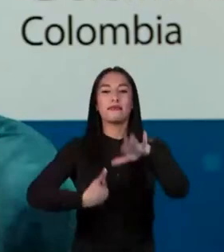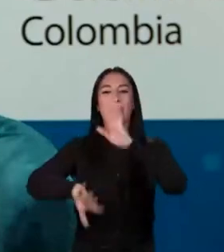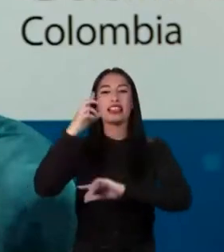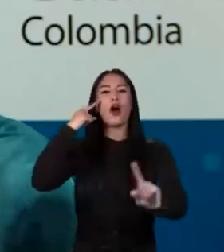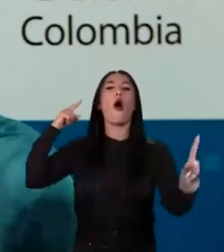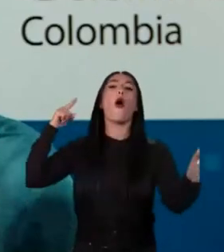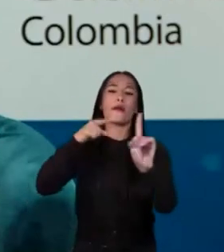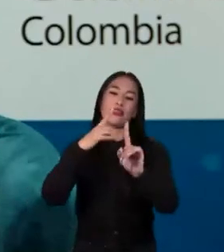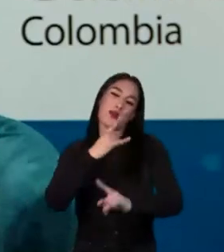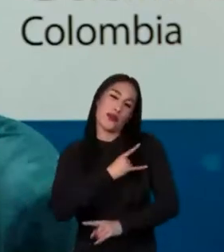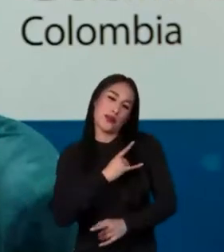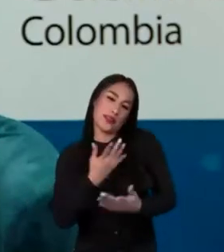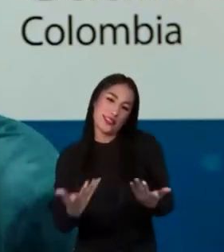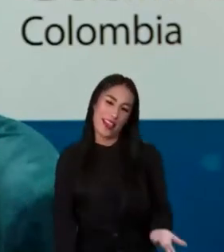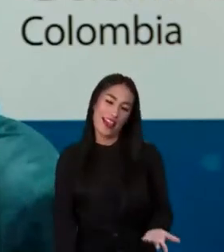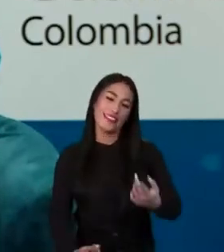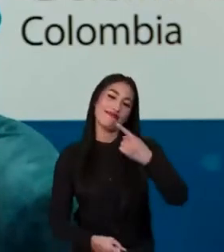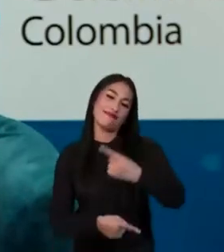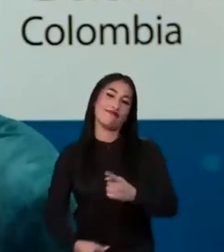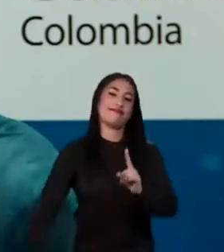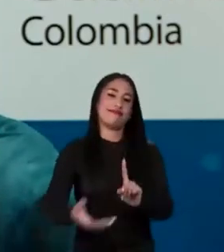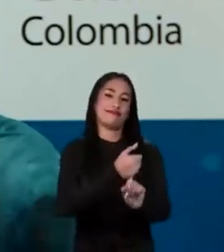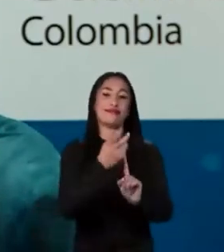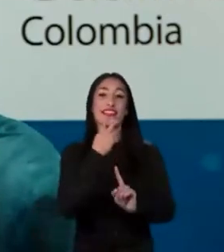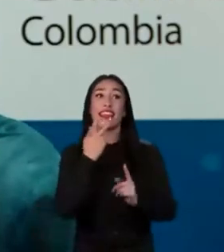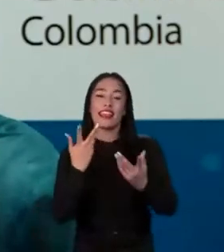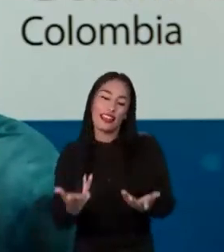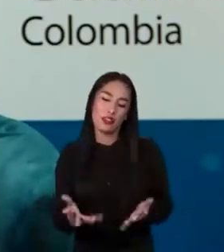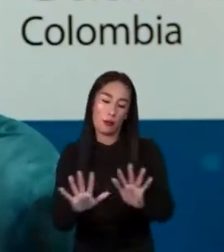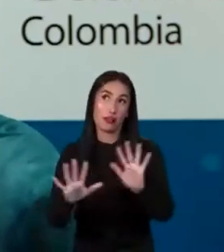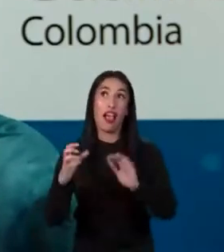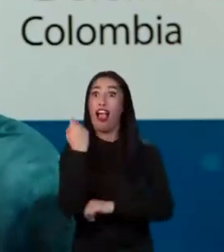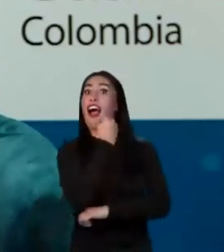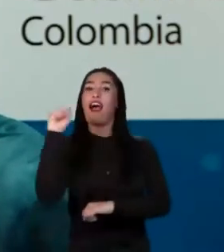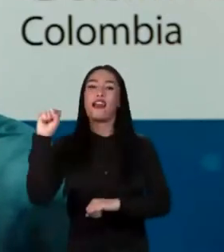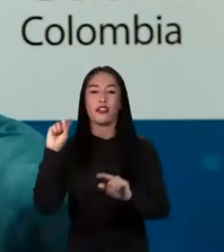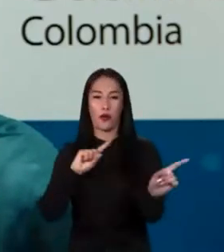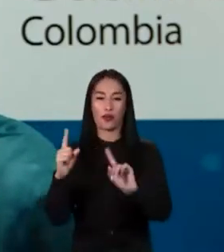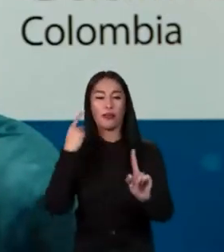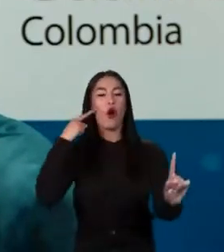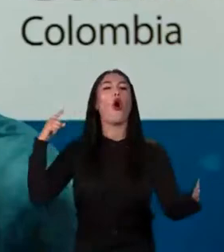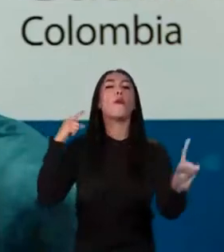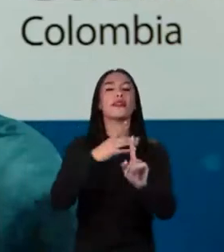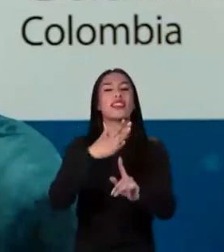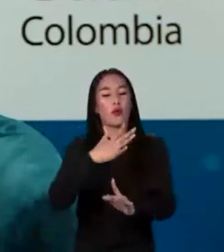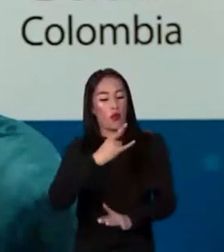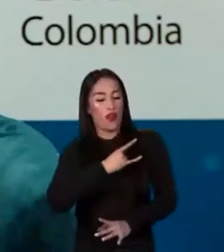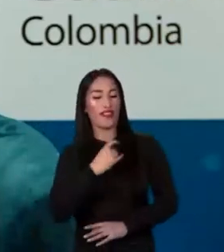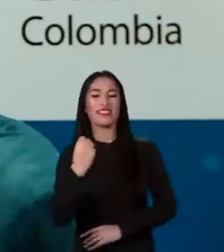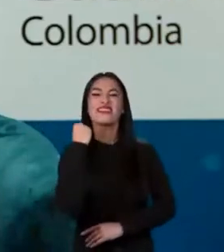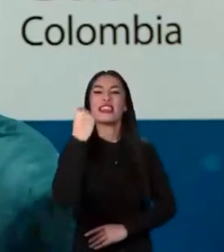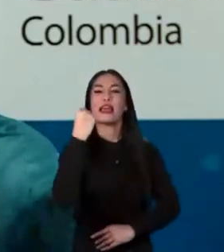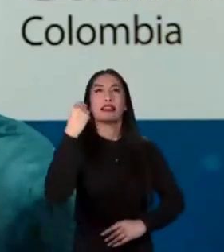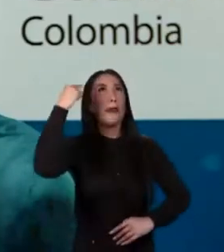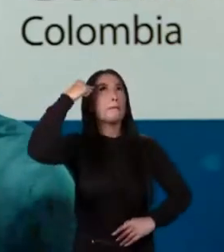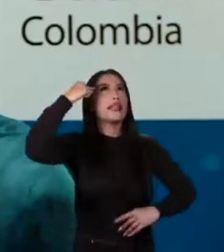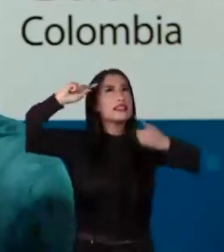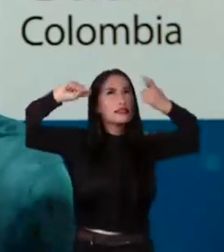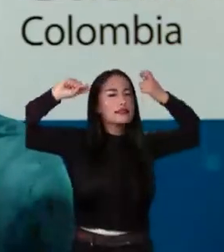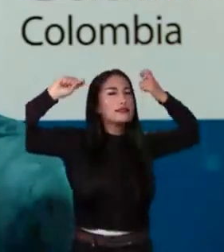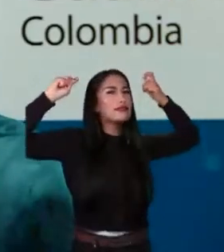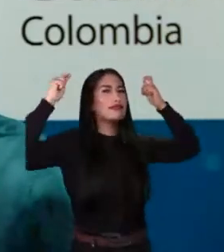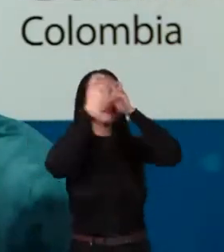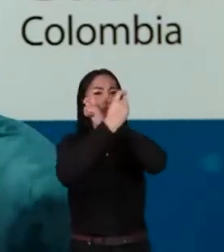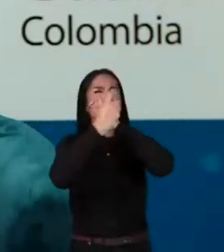realmente tenemos que pensar nuestra manera de pensar y de ver